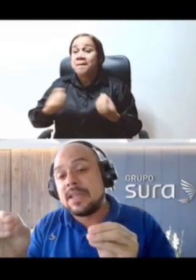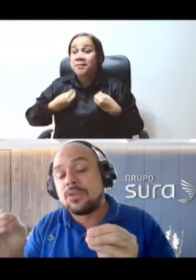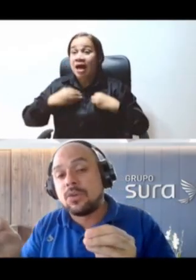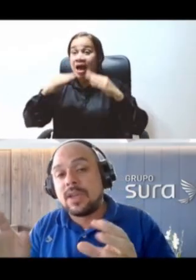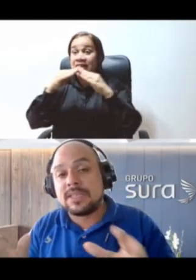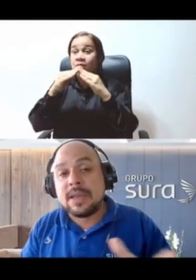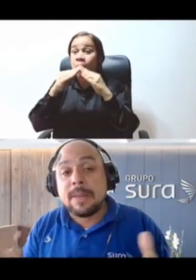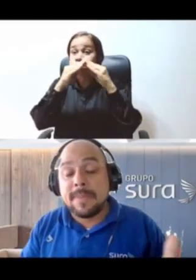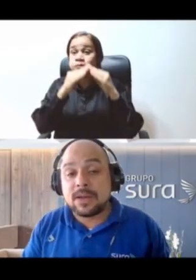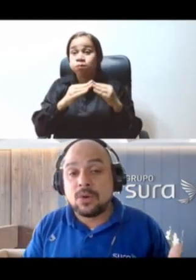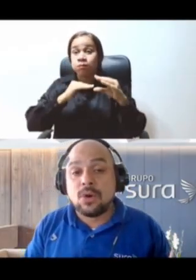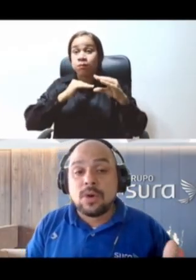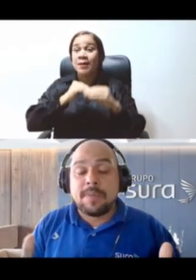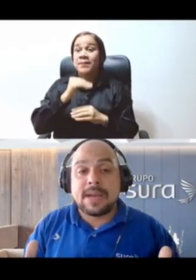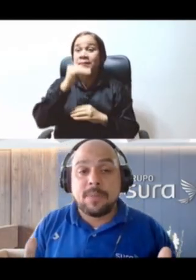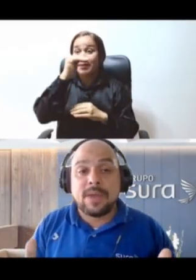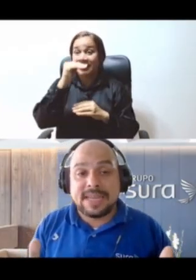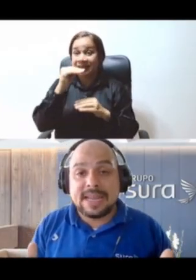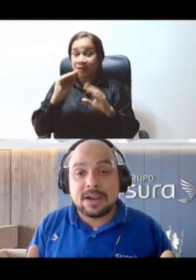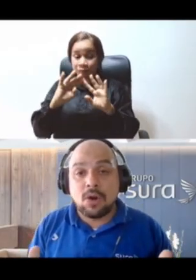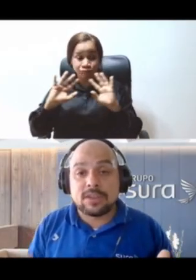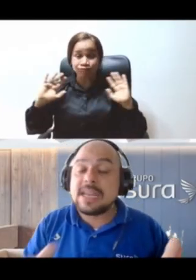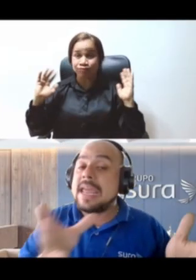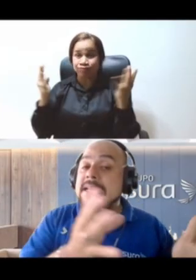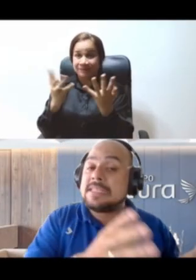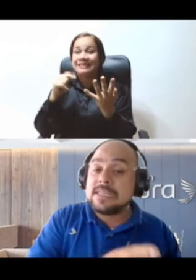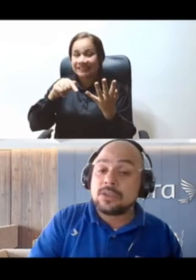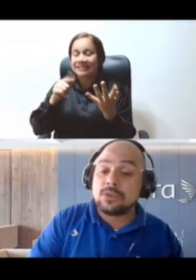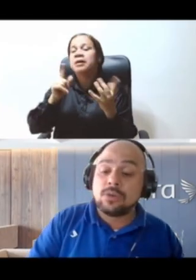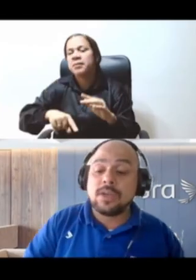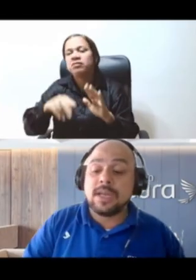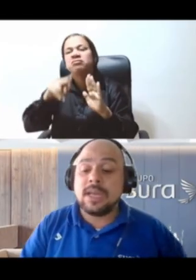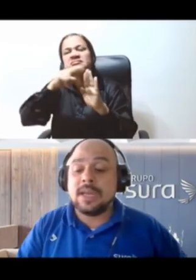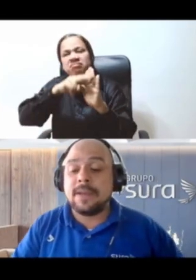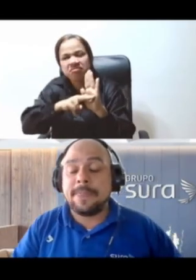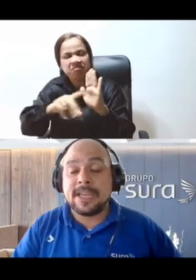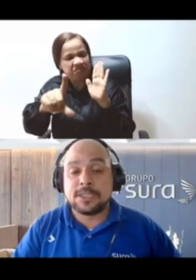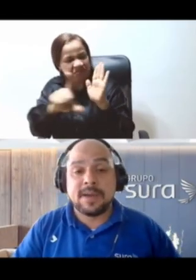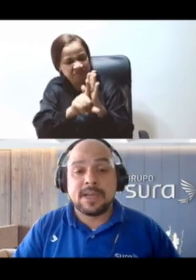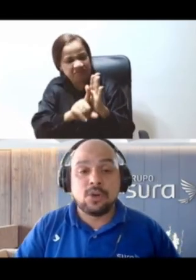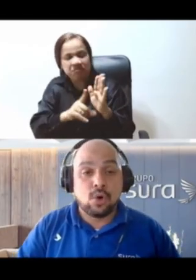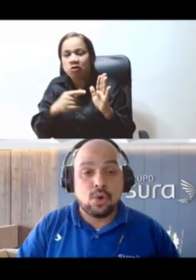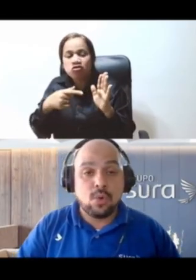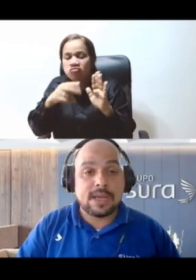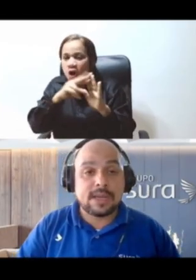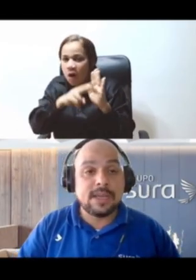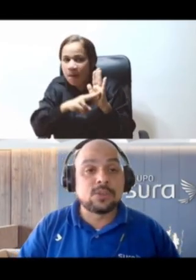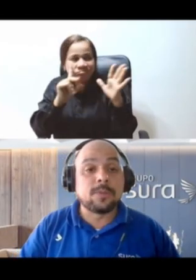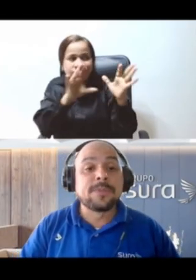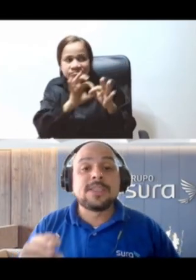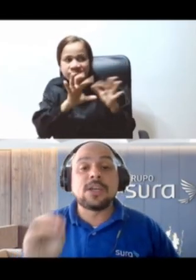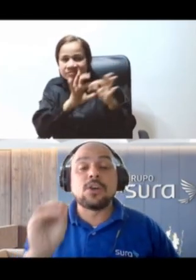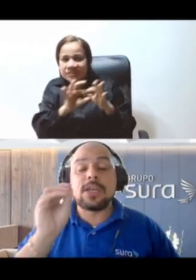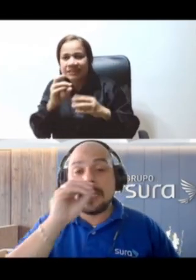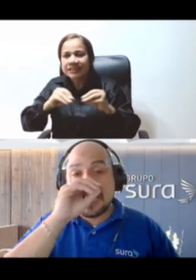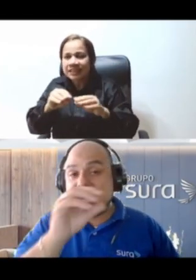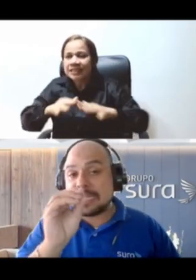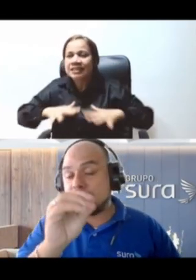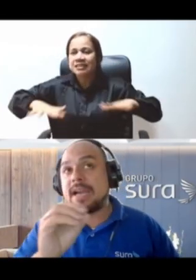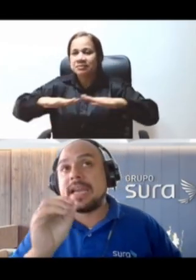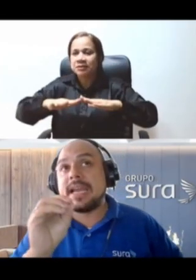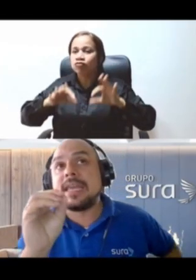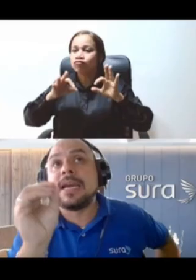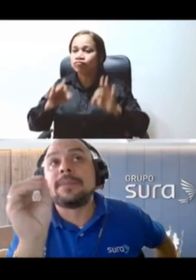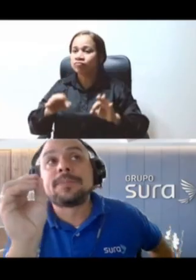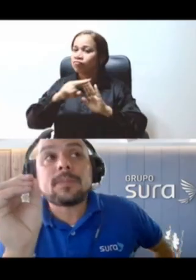que nacen dentro de ese marco para poder generar orden en cierto espacio o lugar. Listo. Chicos, y